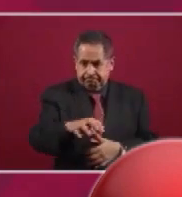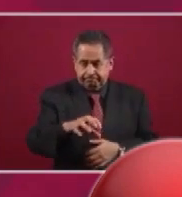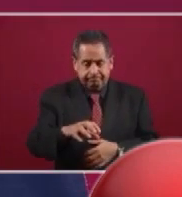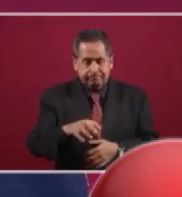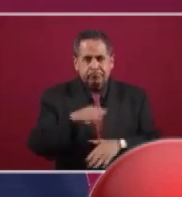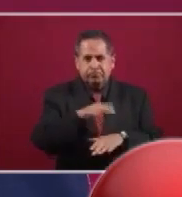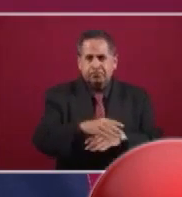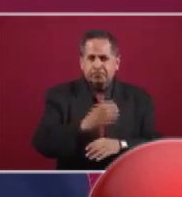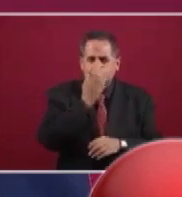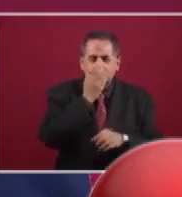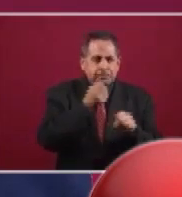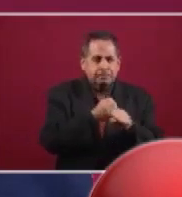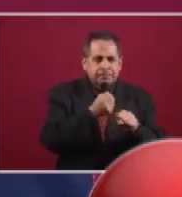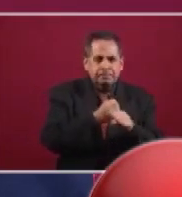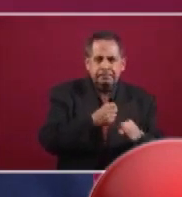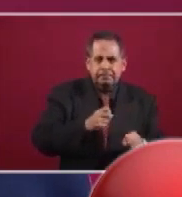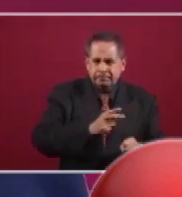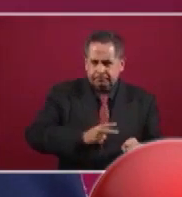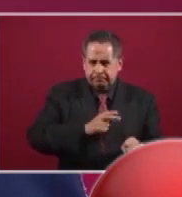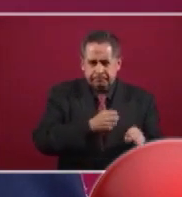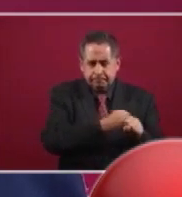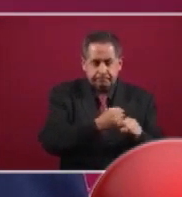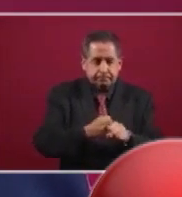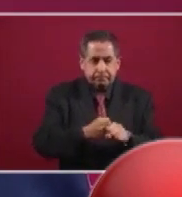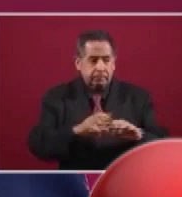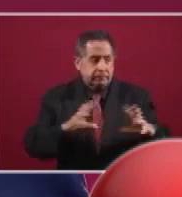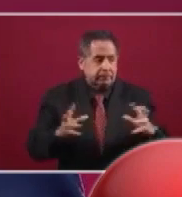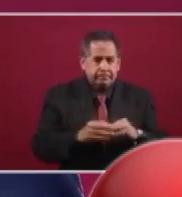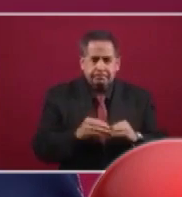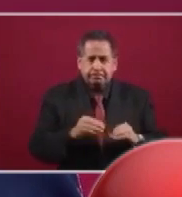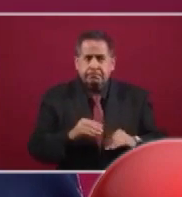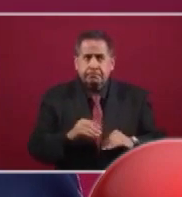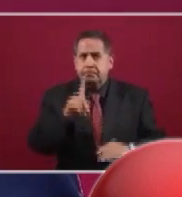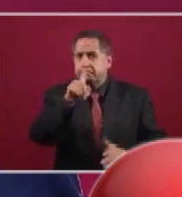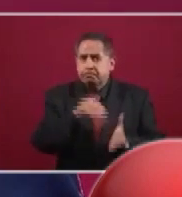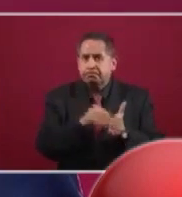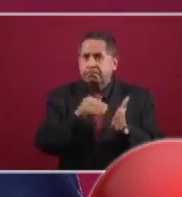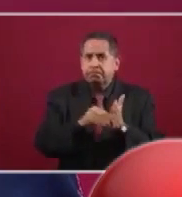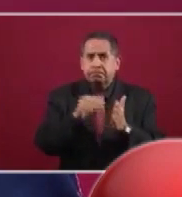porque son más de $1,000 millones